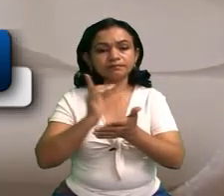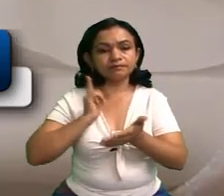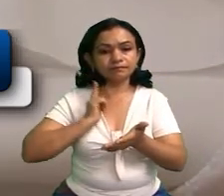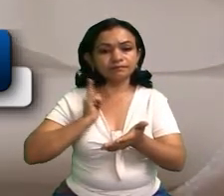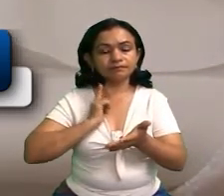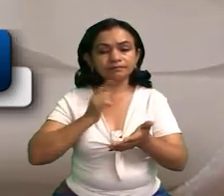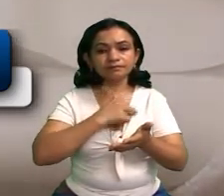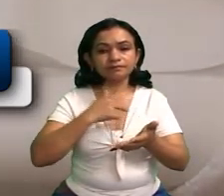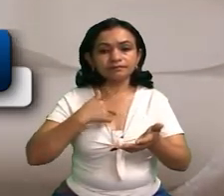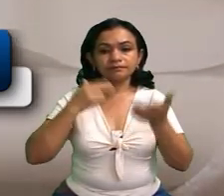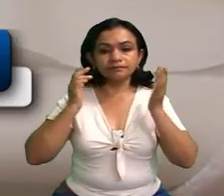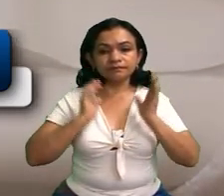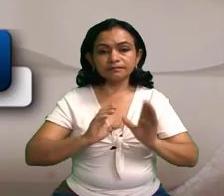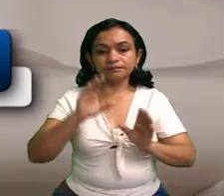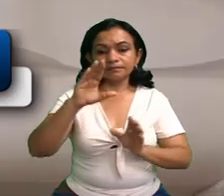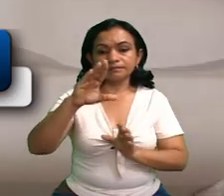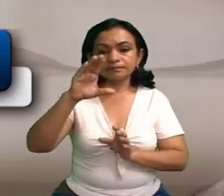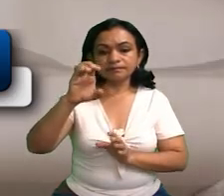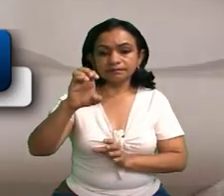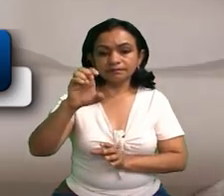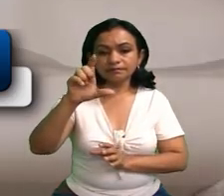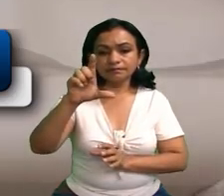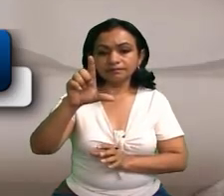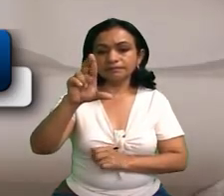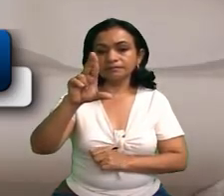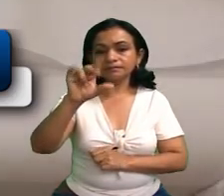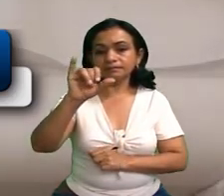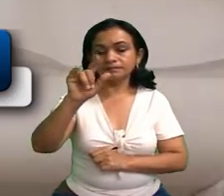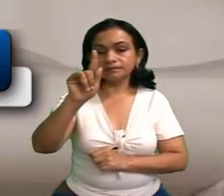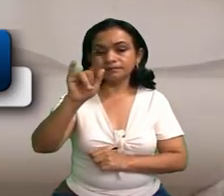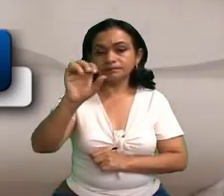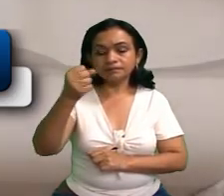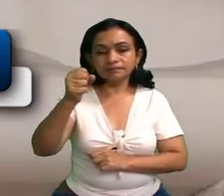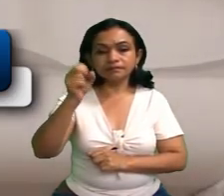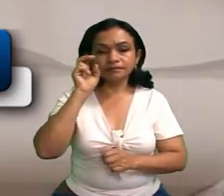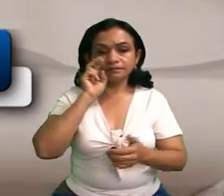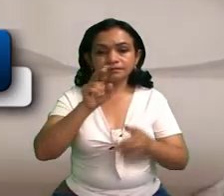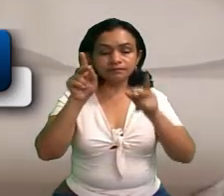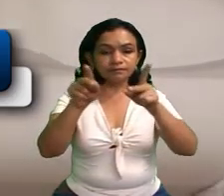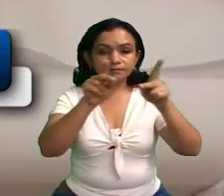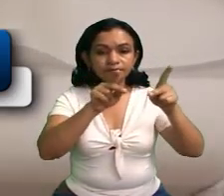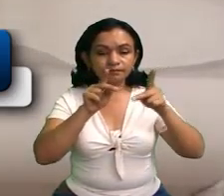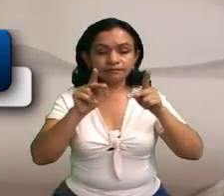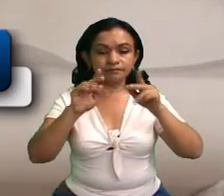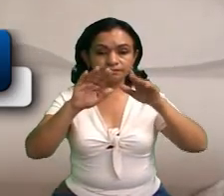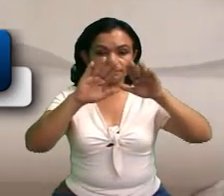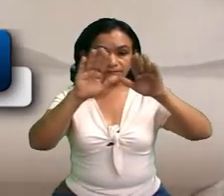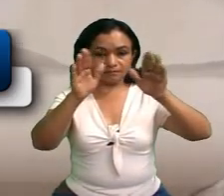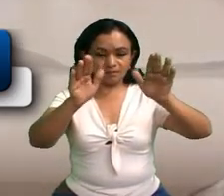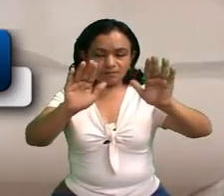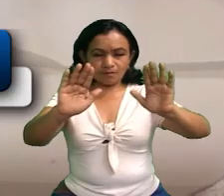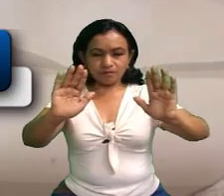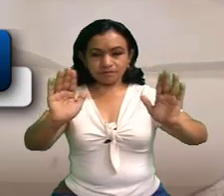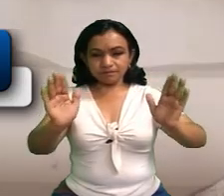instaurado en el cuerpo. La celulitis principalmente se presentan, doctora, en una persona que es hermosa, por ejemplo, una mujer